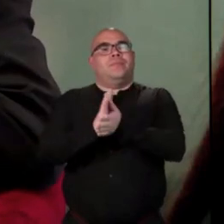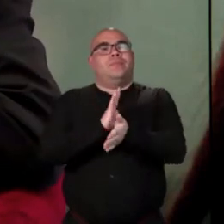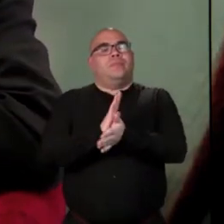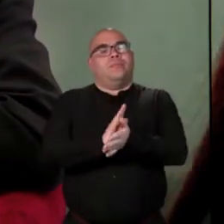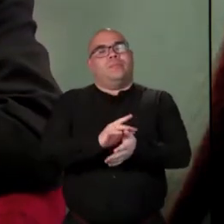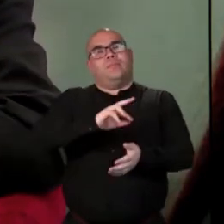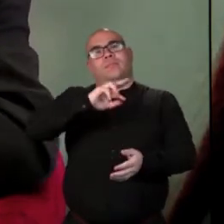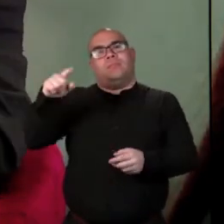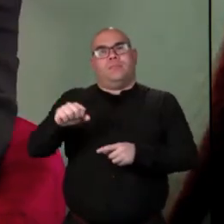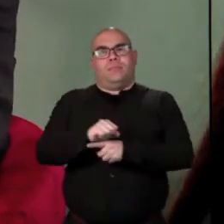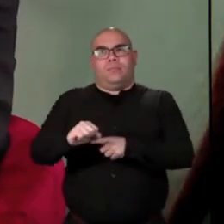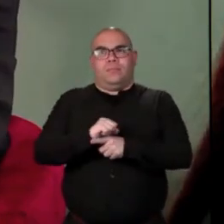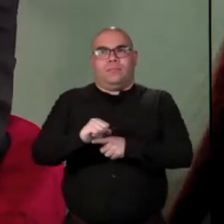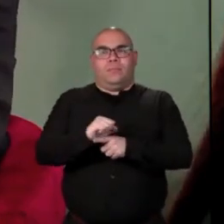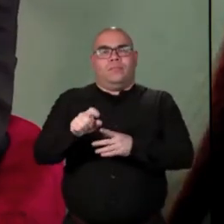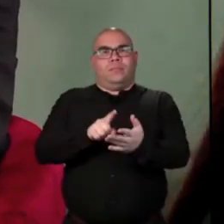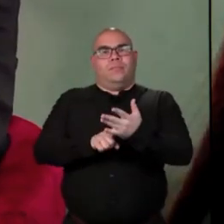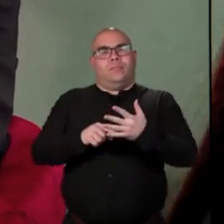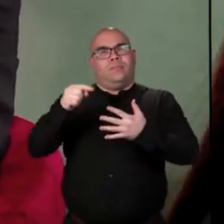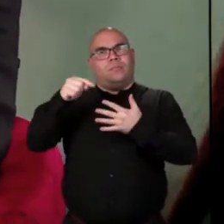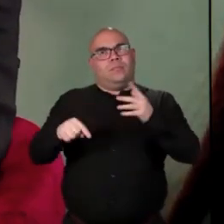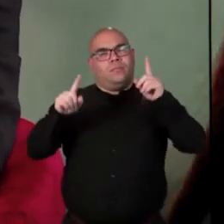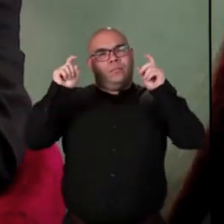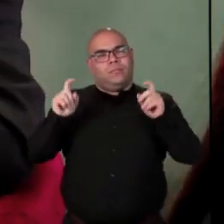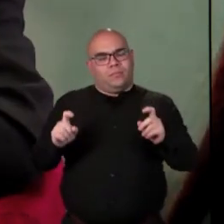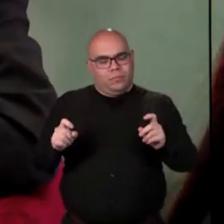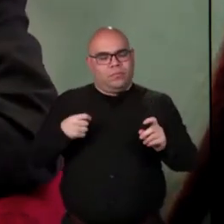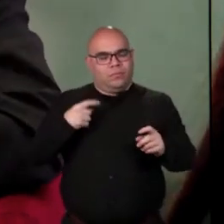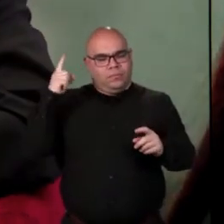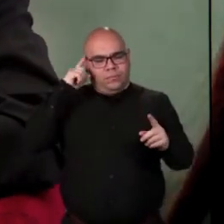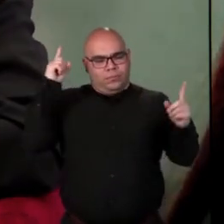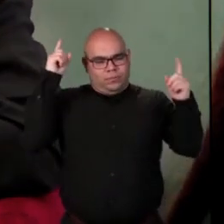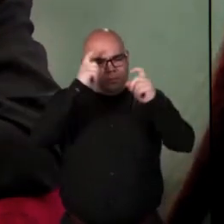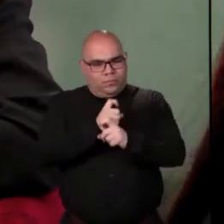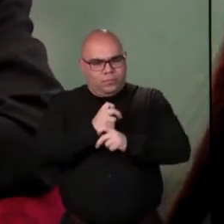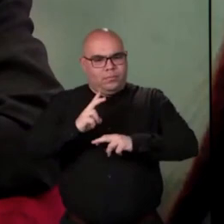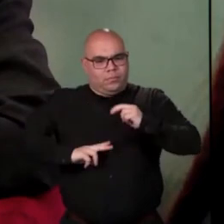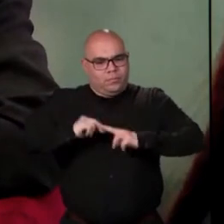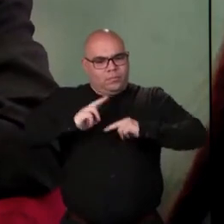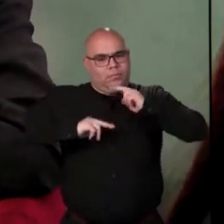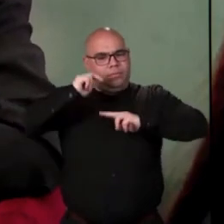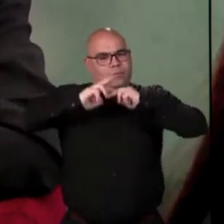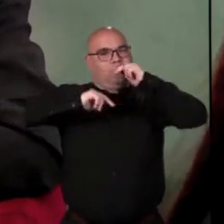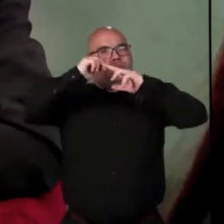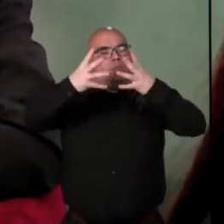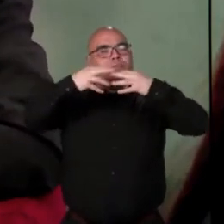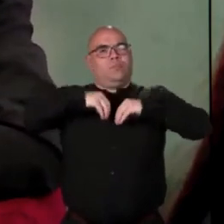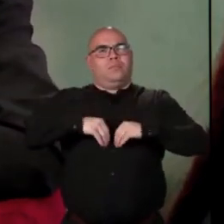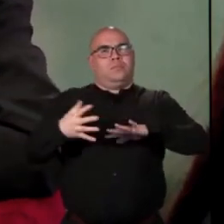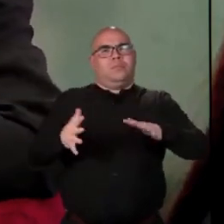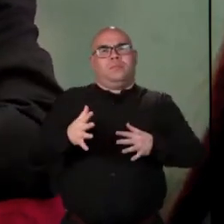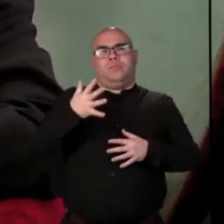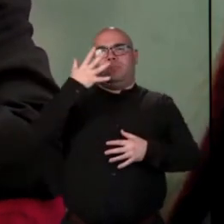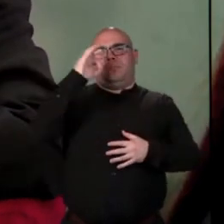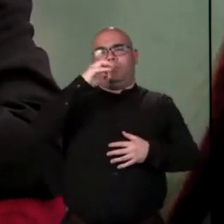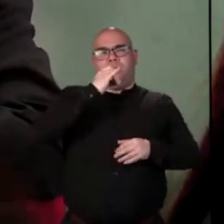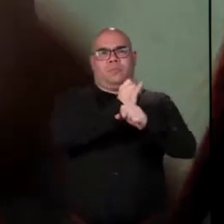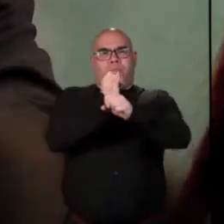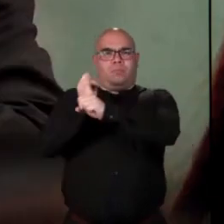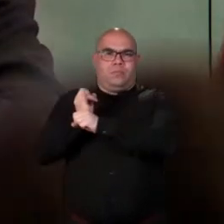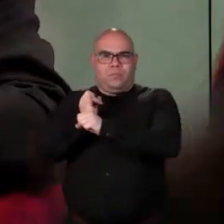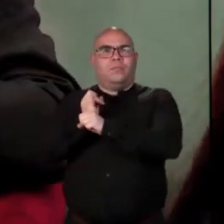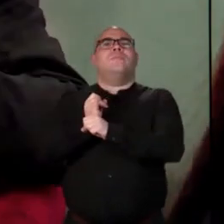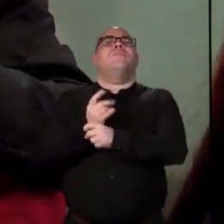ejercicio que hemos venido construyendo con cerca de 50 instituciones donde está el Ministerio